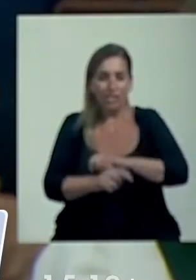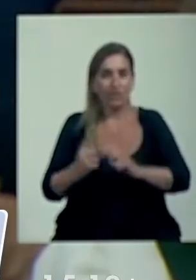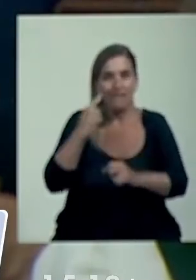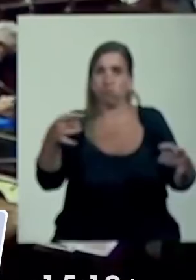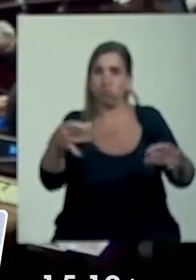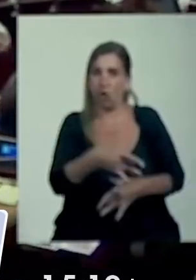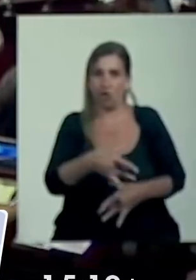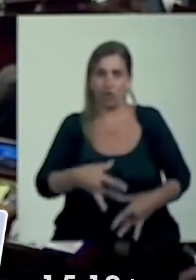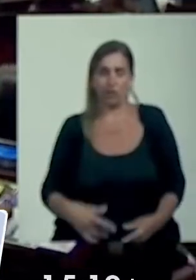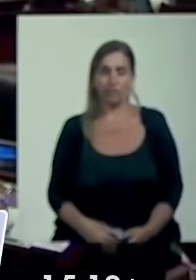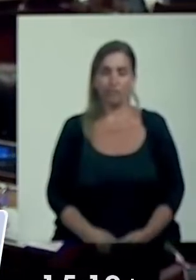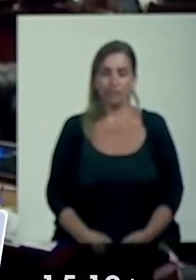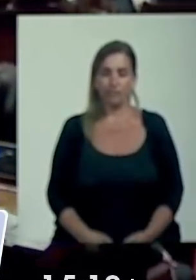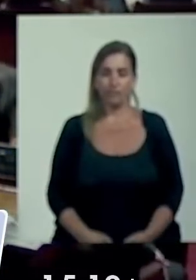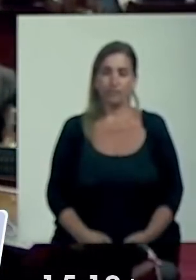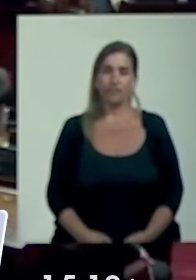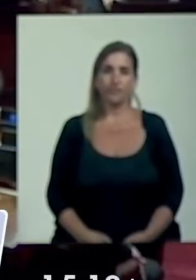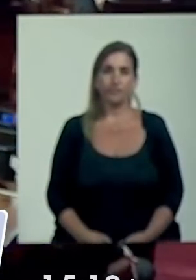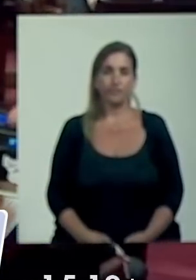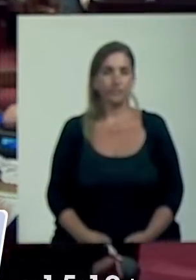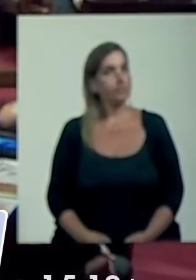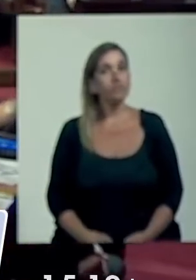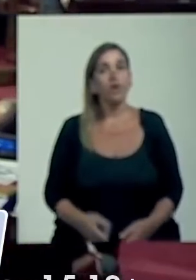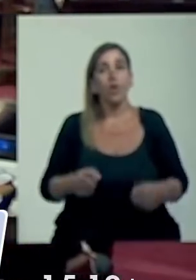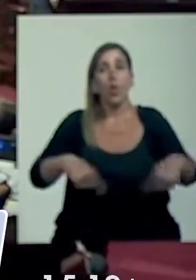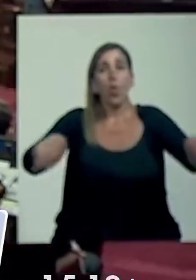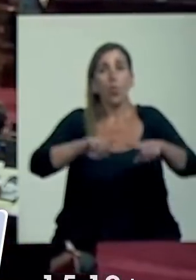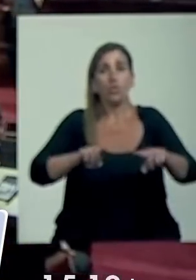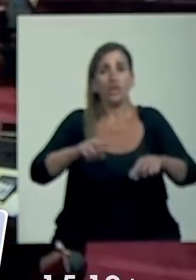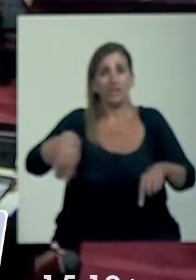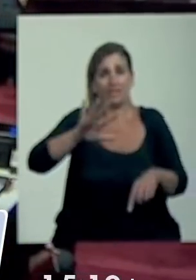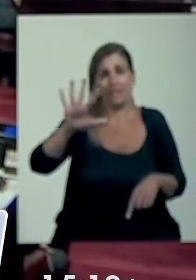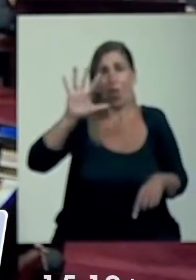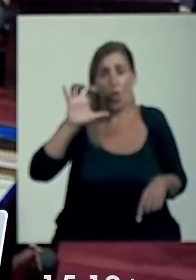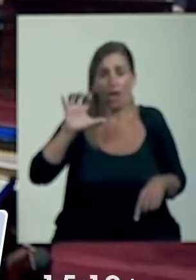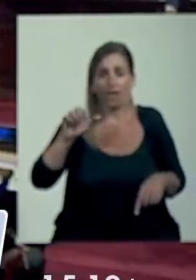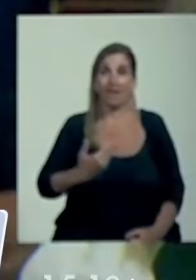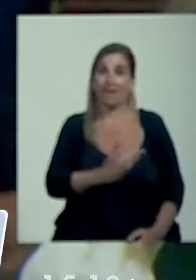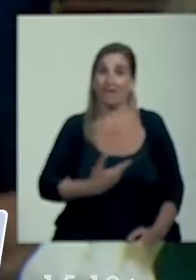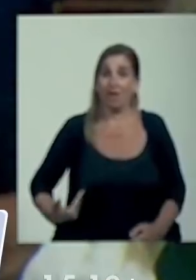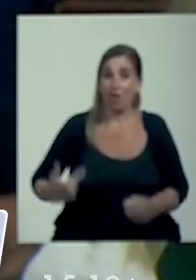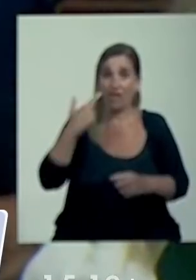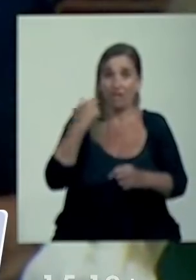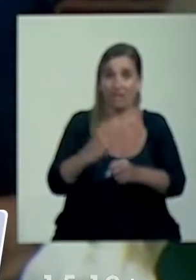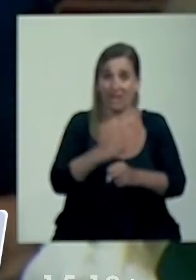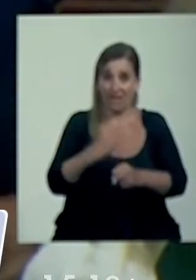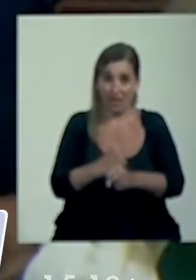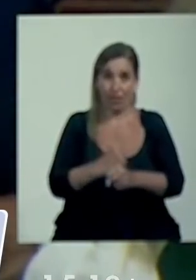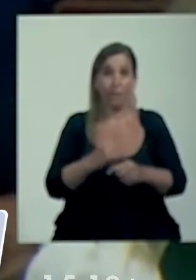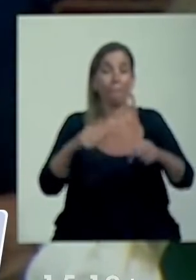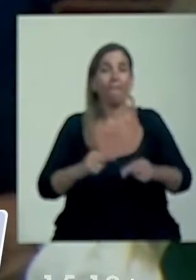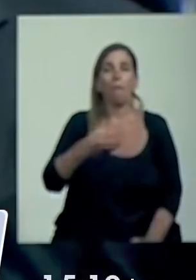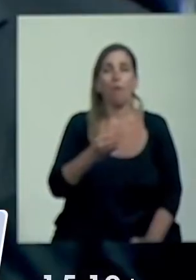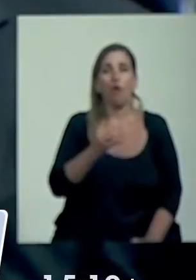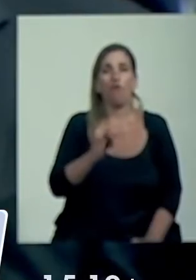estar discutiendo acerca de estas cosas no sólo es que no hay problemas sino que una democracia necesita esa discusión en la medida en que la hagamos